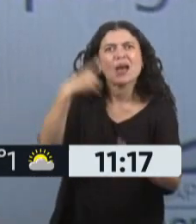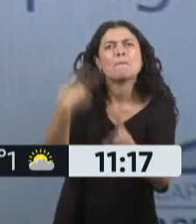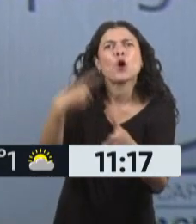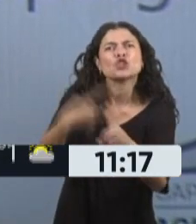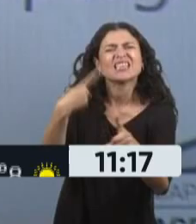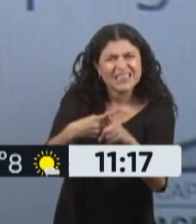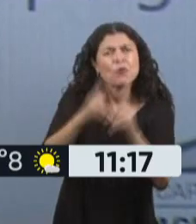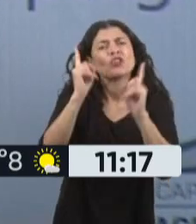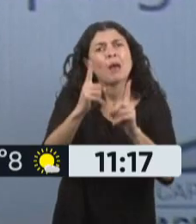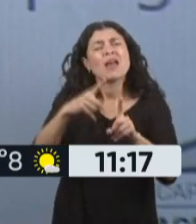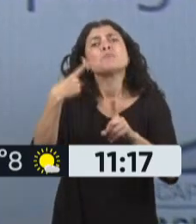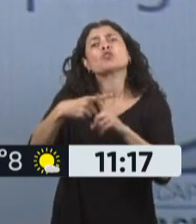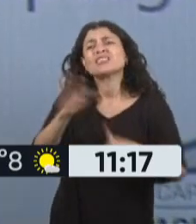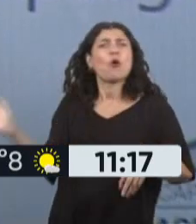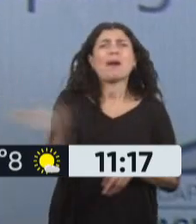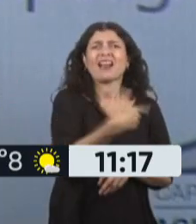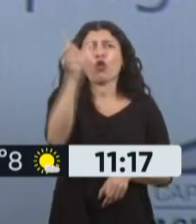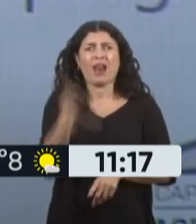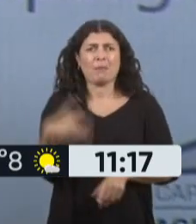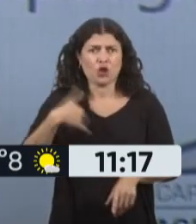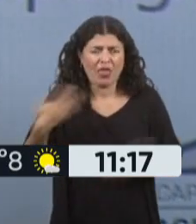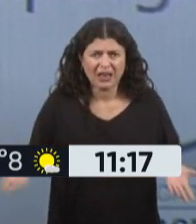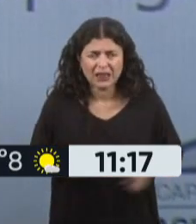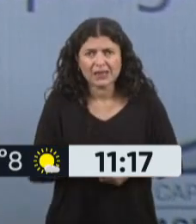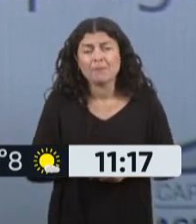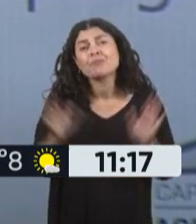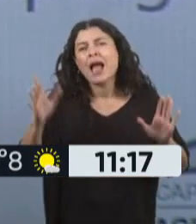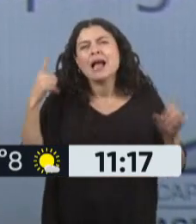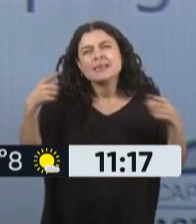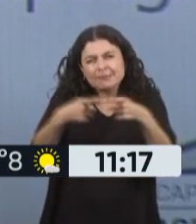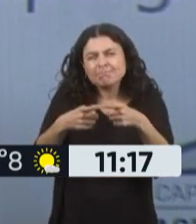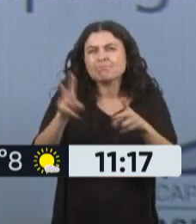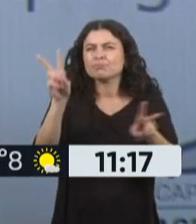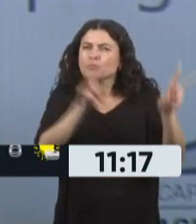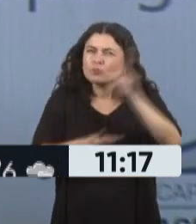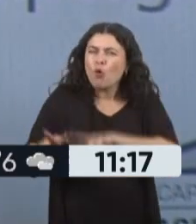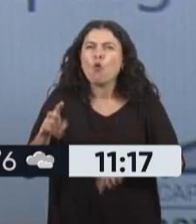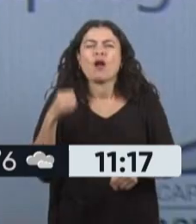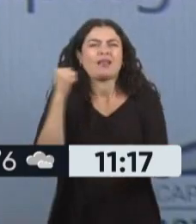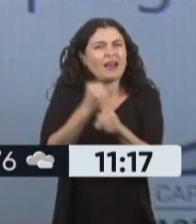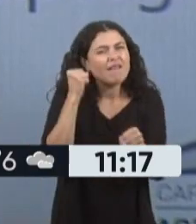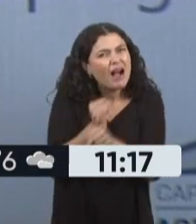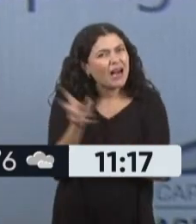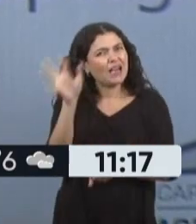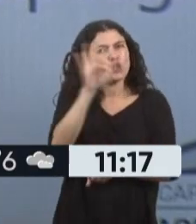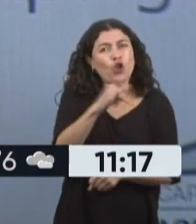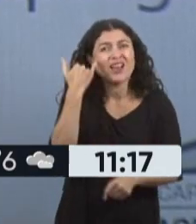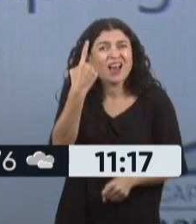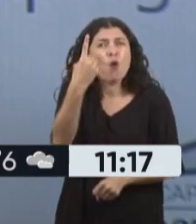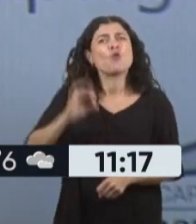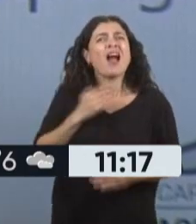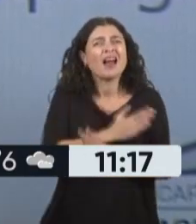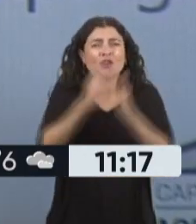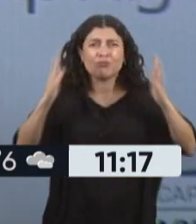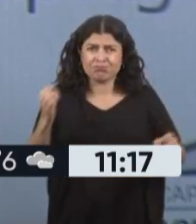para el conjunto de la sociedad. Y fue con ese mismo norte que encaramos todos los pasos dados durante nuestro primer año de gobierno,